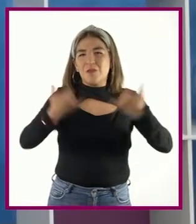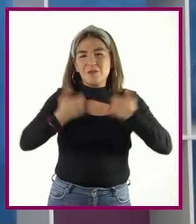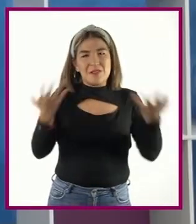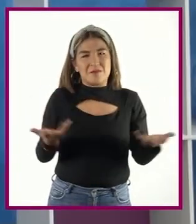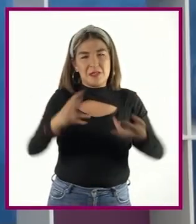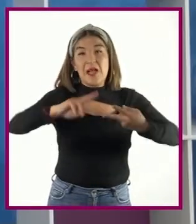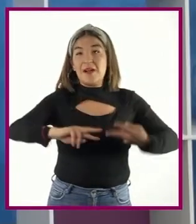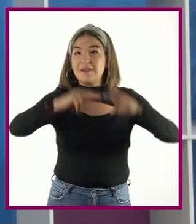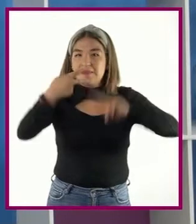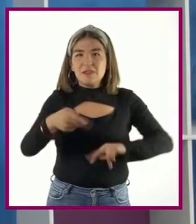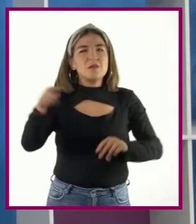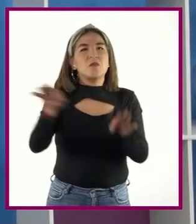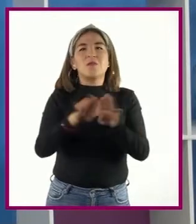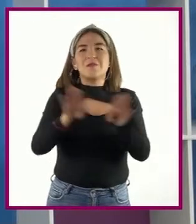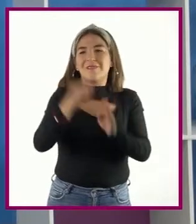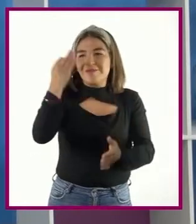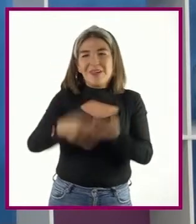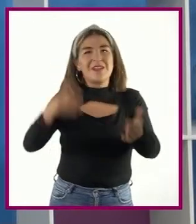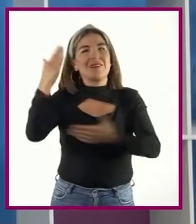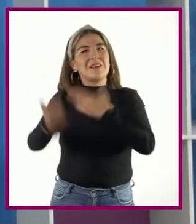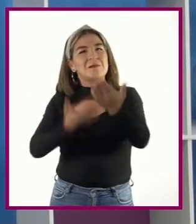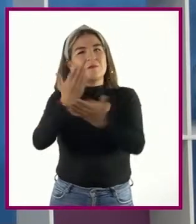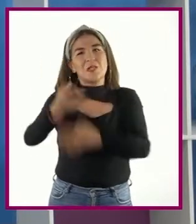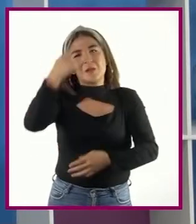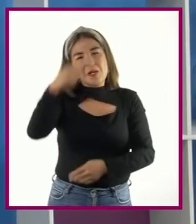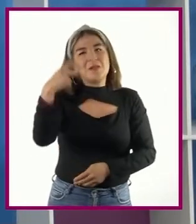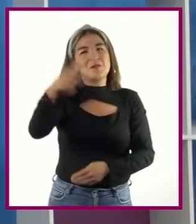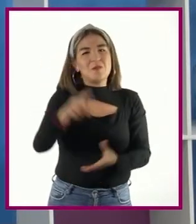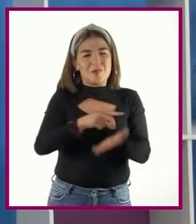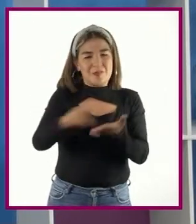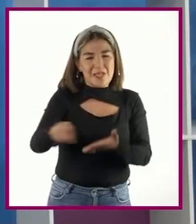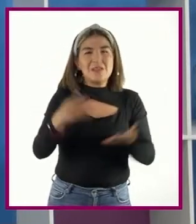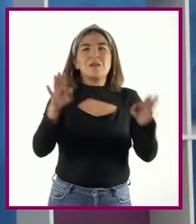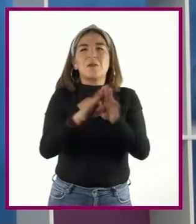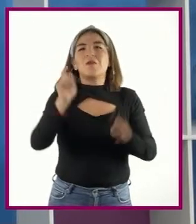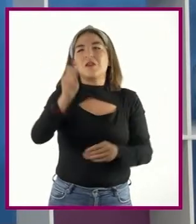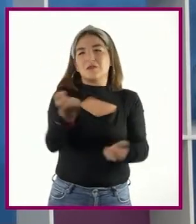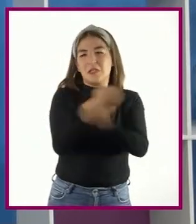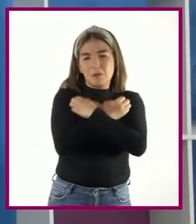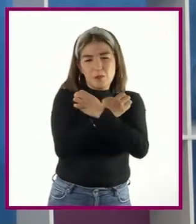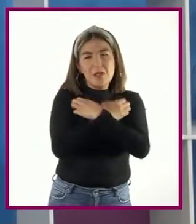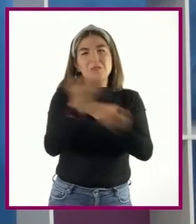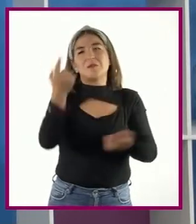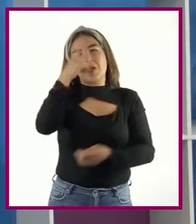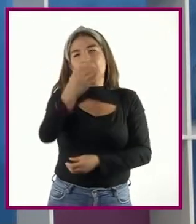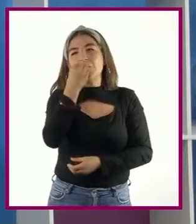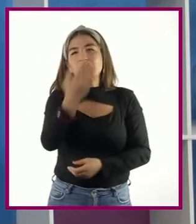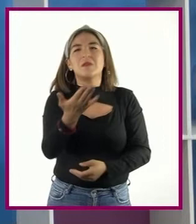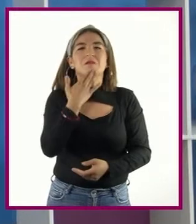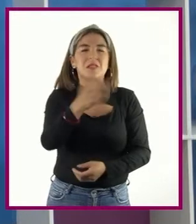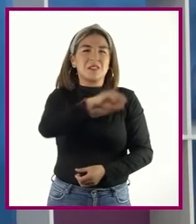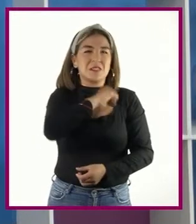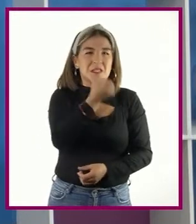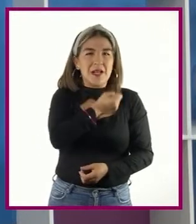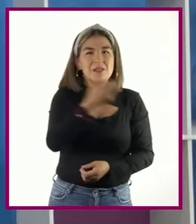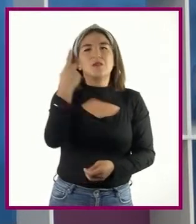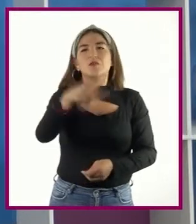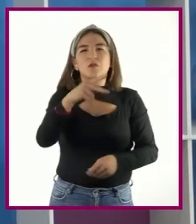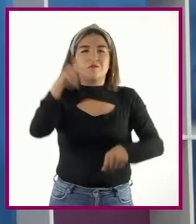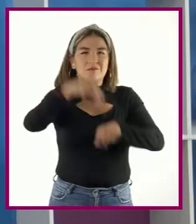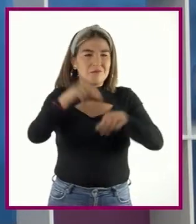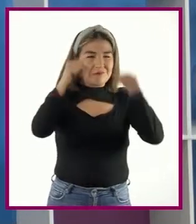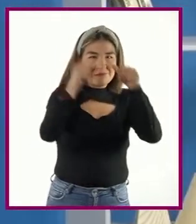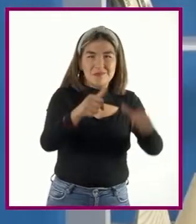contrario, no desarrollan propuestas que garanticen sus derechos, como es a la educación, a una alimentación sana, a la atención médica